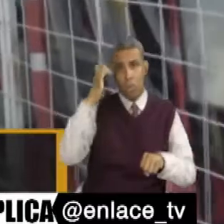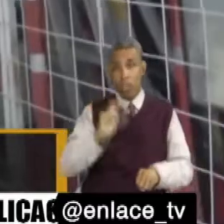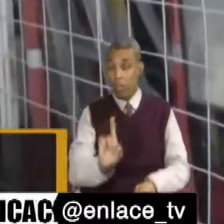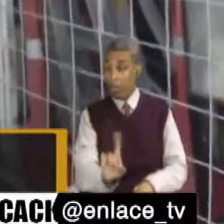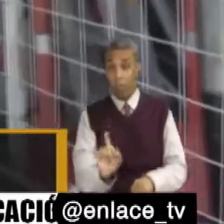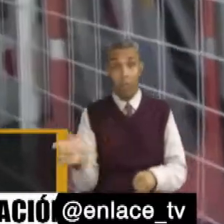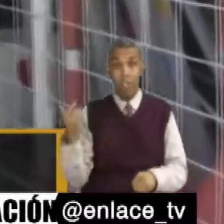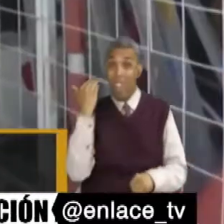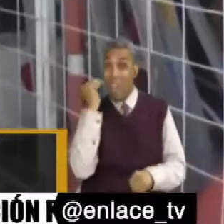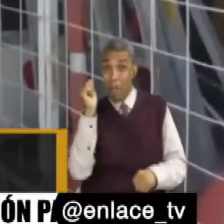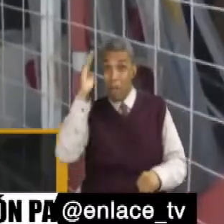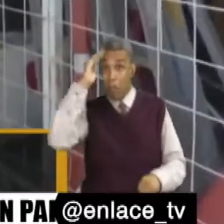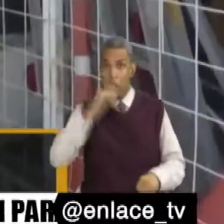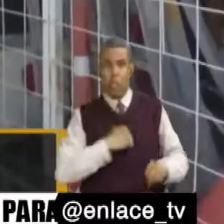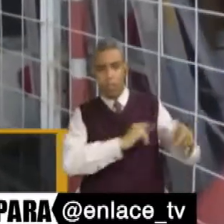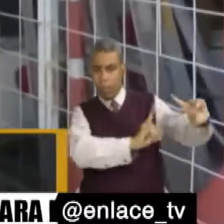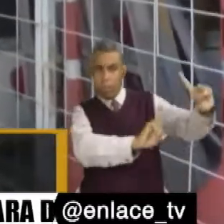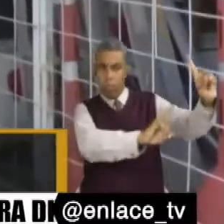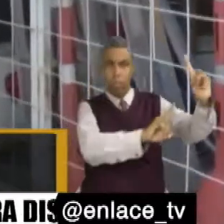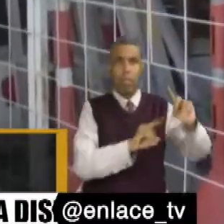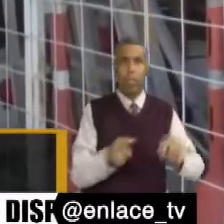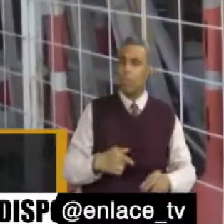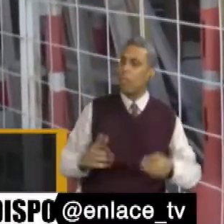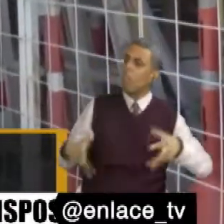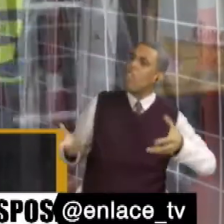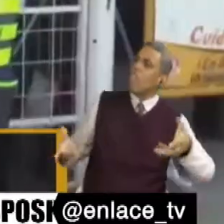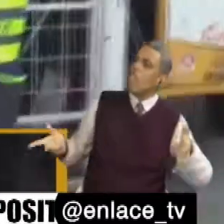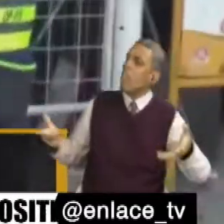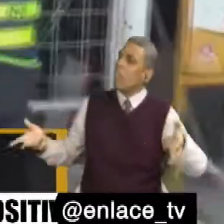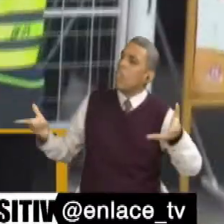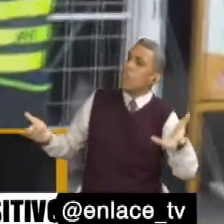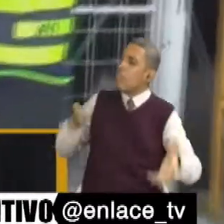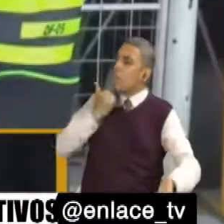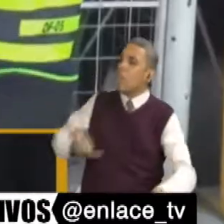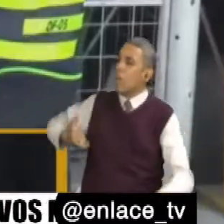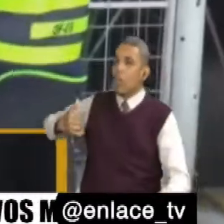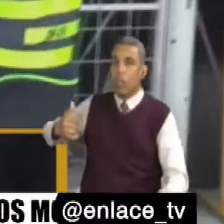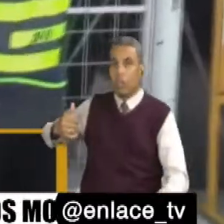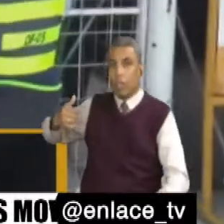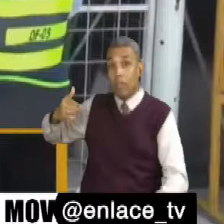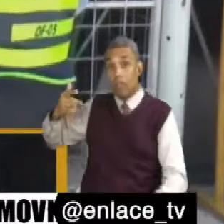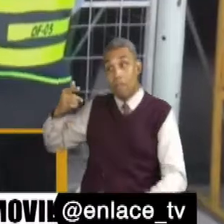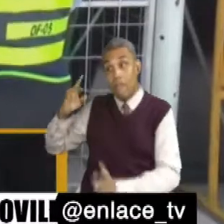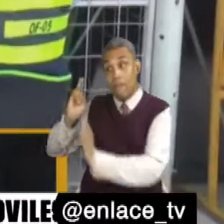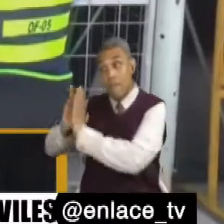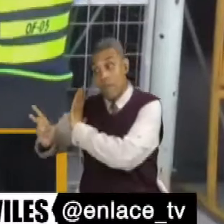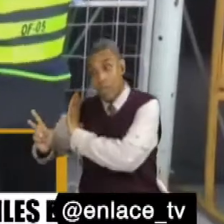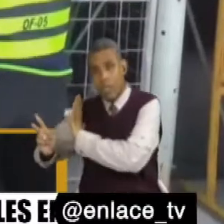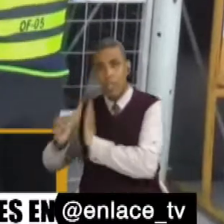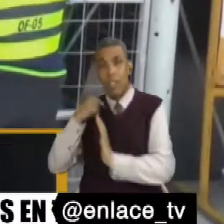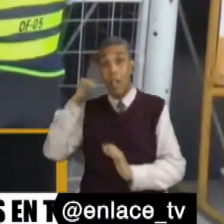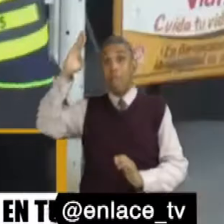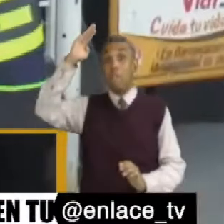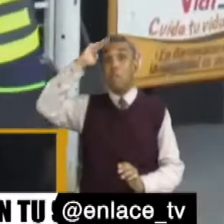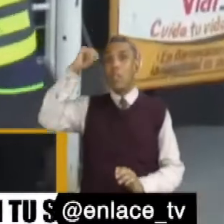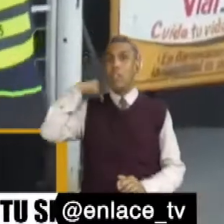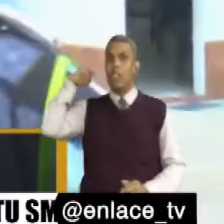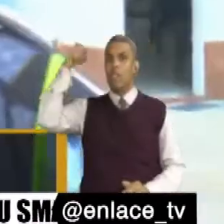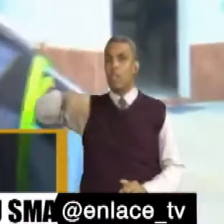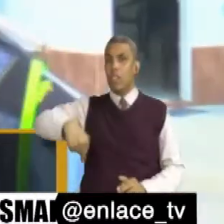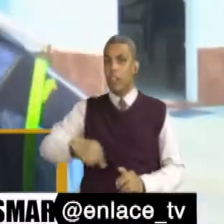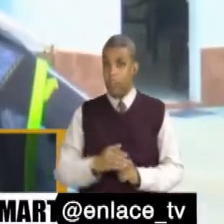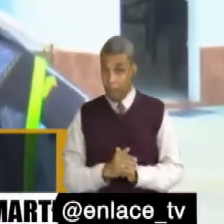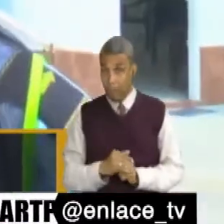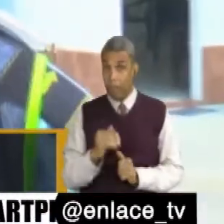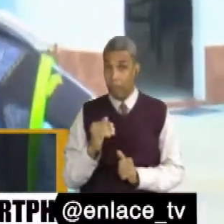parecer se le inmoviliza su motocicleta por infringir las normas de tránsito. Al lugar llegó la policía para percatarse de la situación. La verdad que para nosotros es